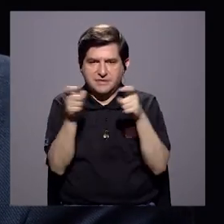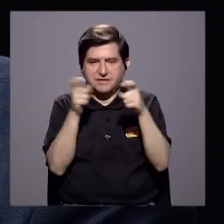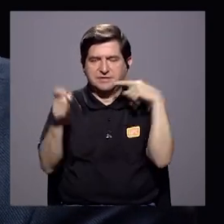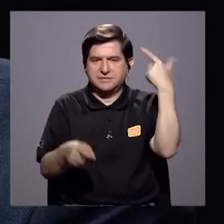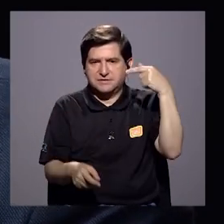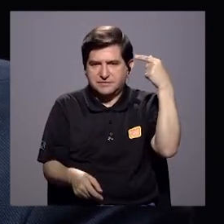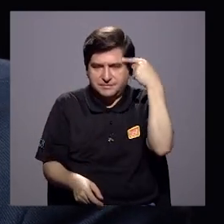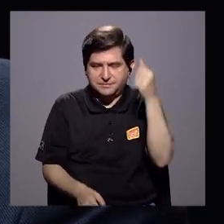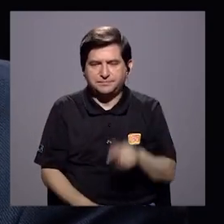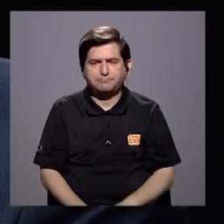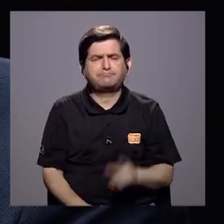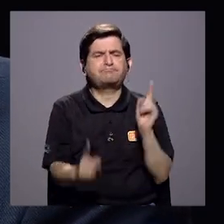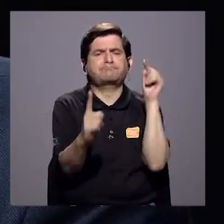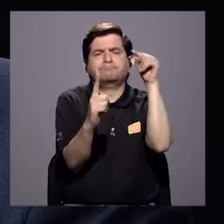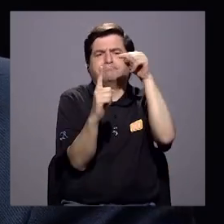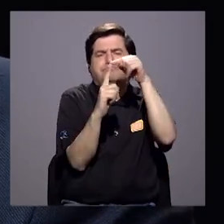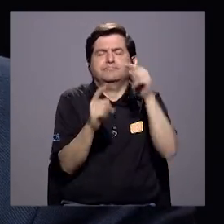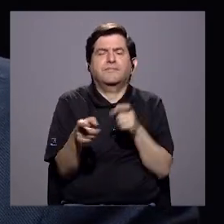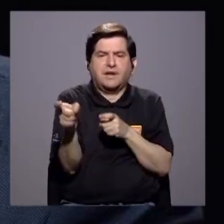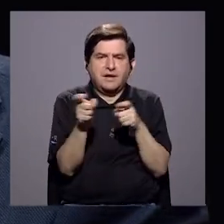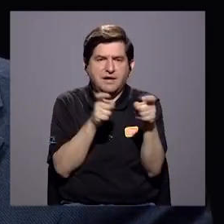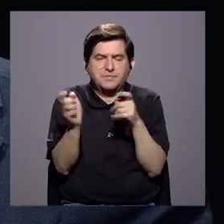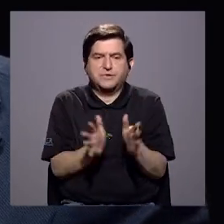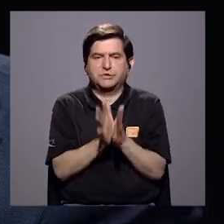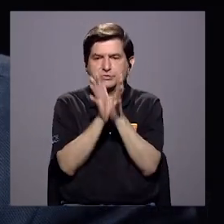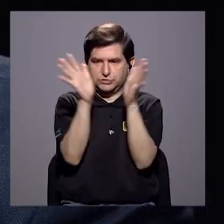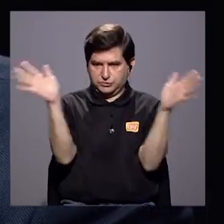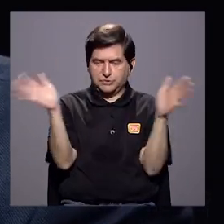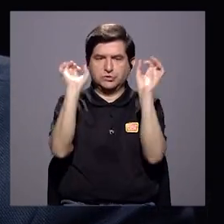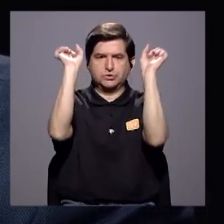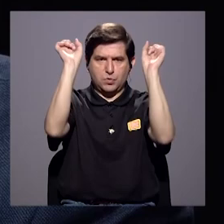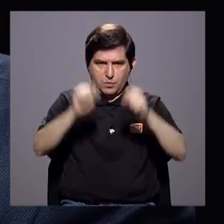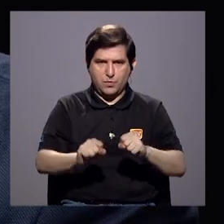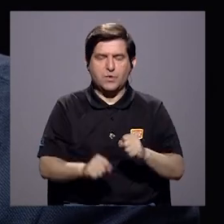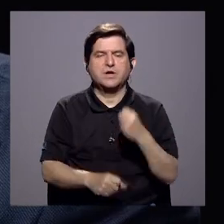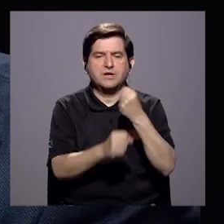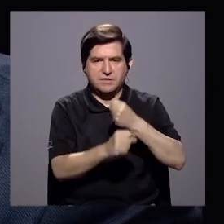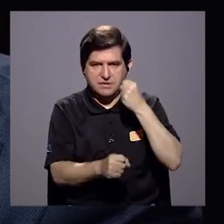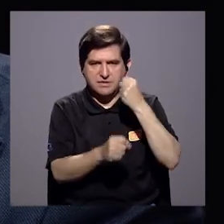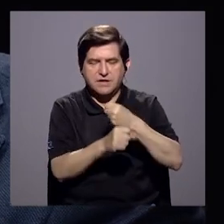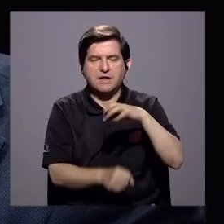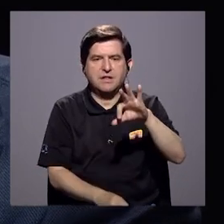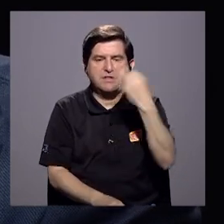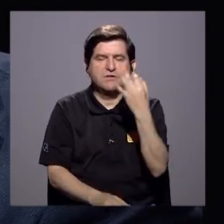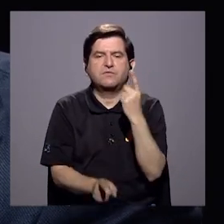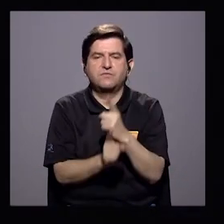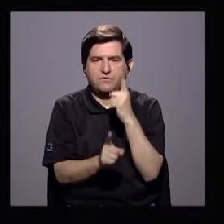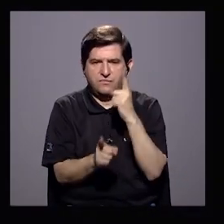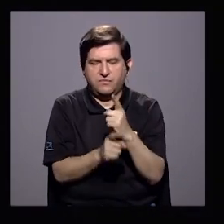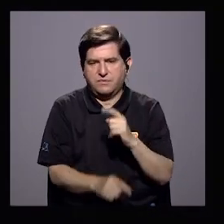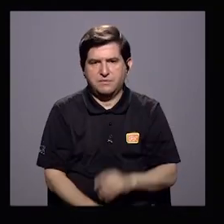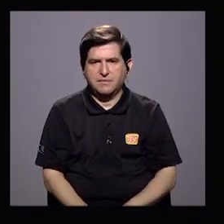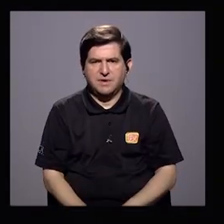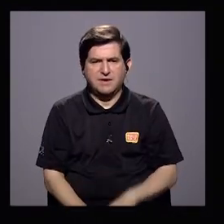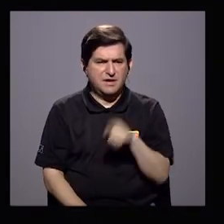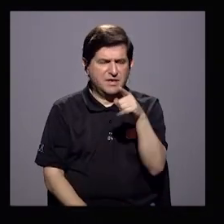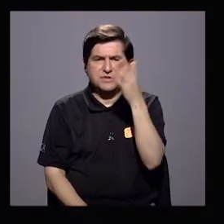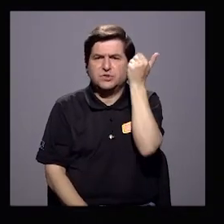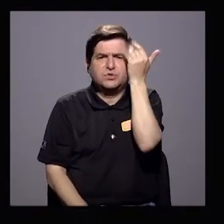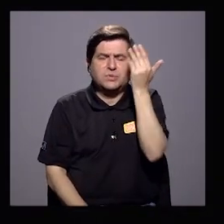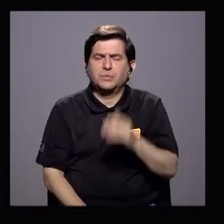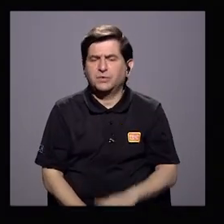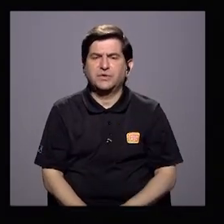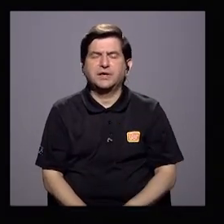esto con el fin de que la administración pública pueda hacer sus labores de una forma adecuada porque esto es así